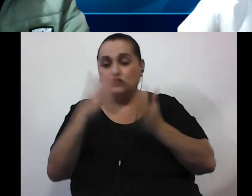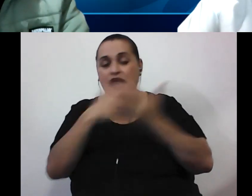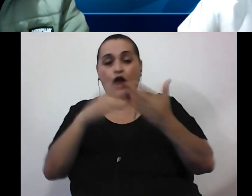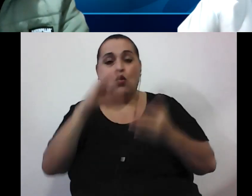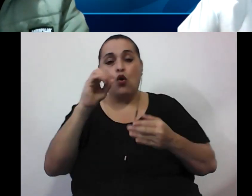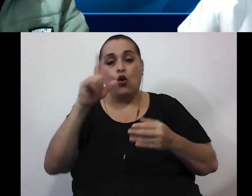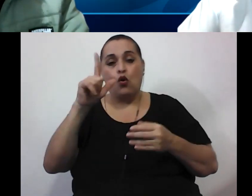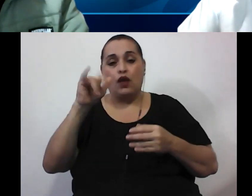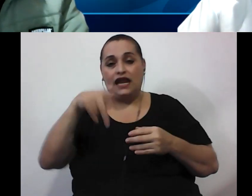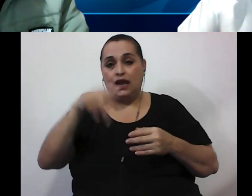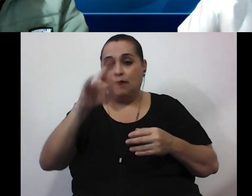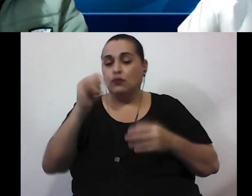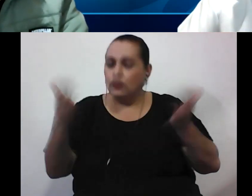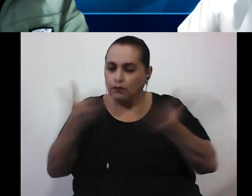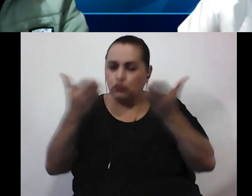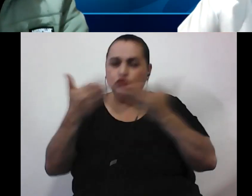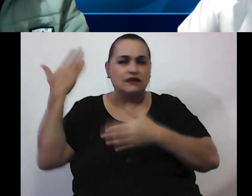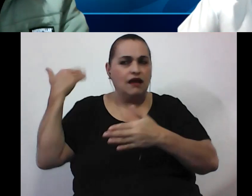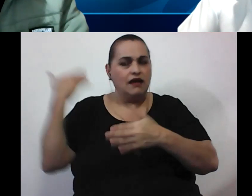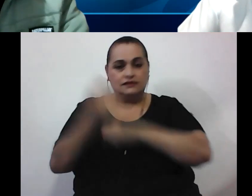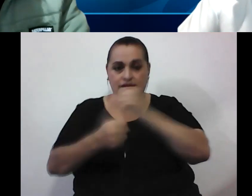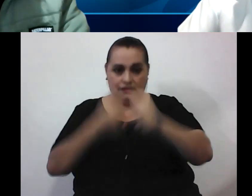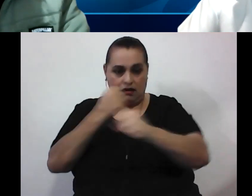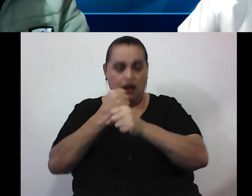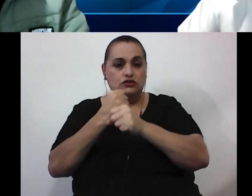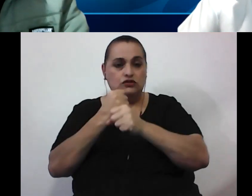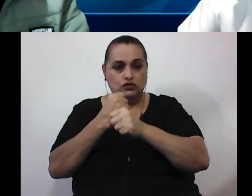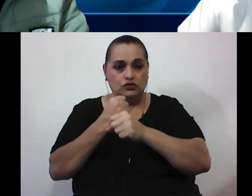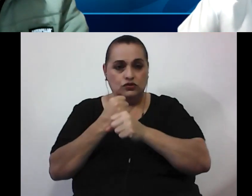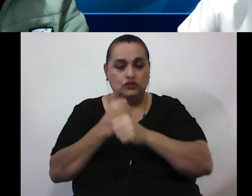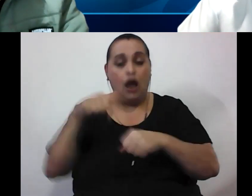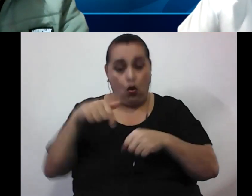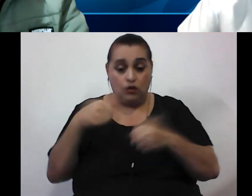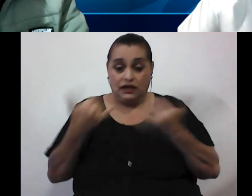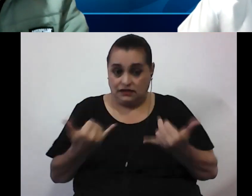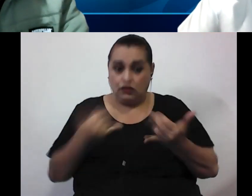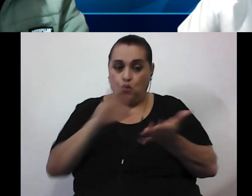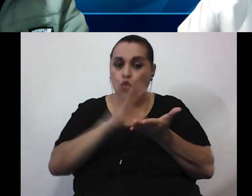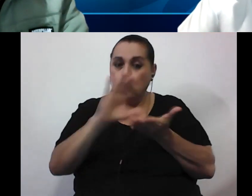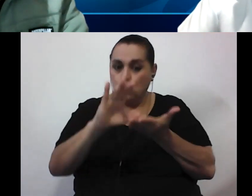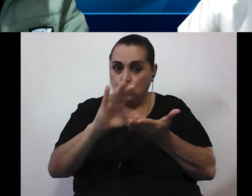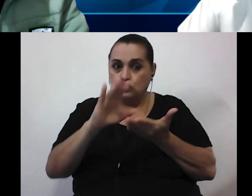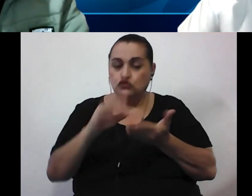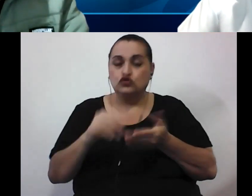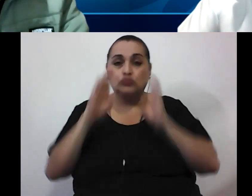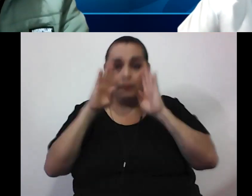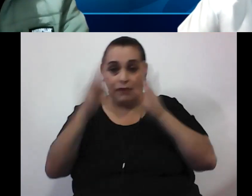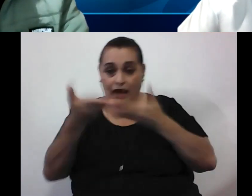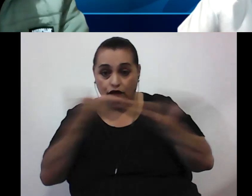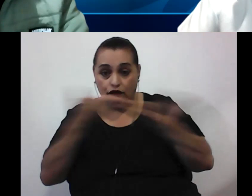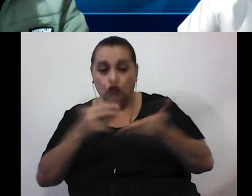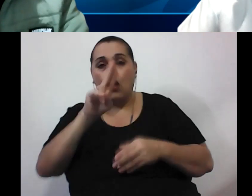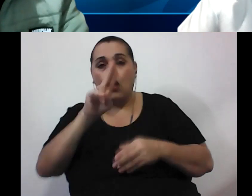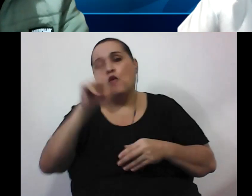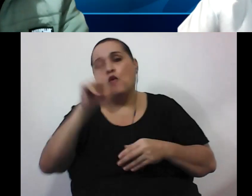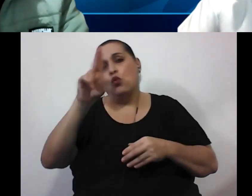venido impulsando desde hace muchos años. Ujú. Y ahorita hay cursos en este momento en la plataforma Ulula sobre